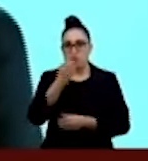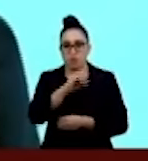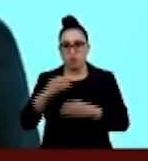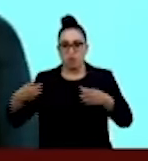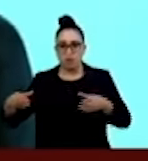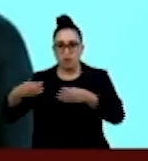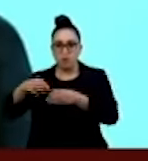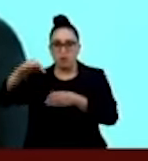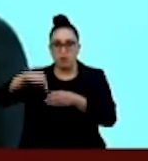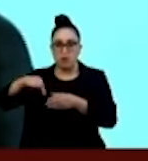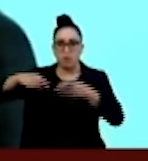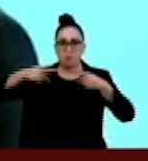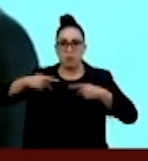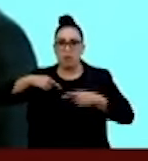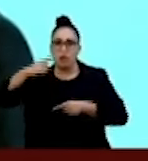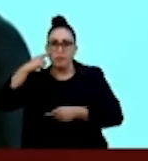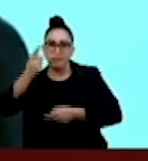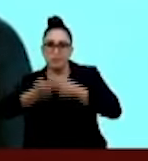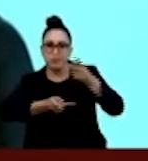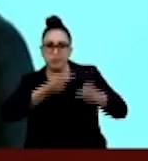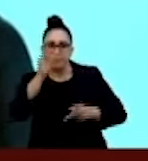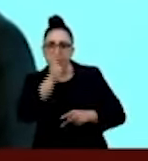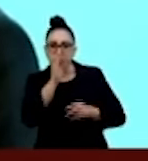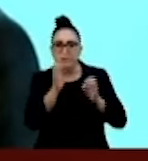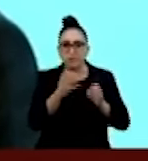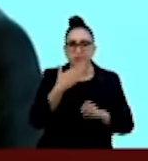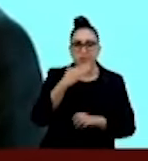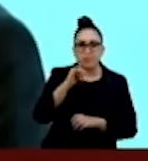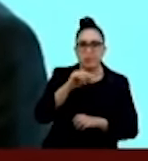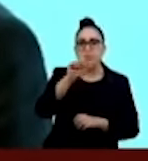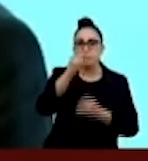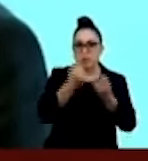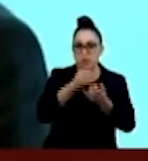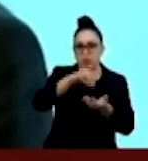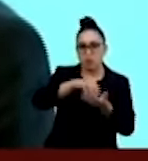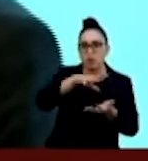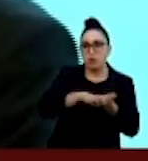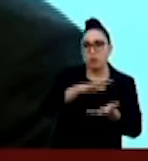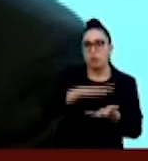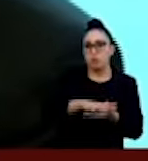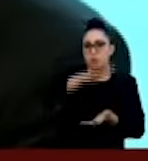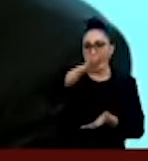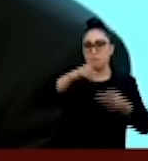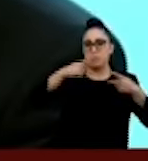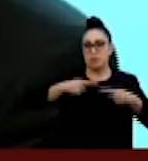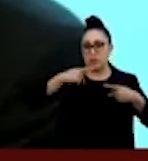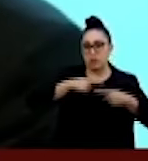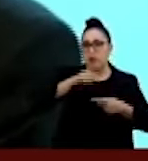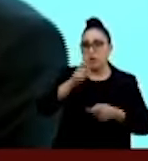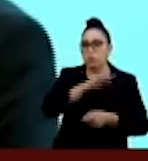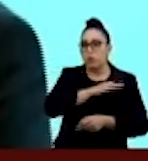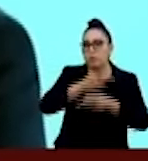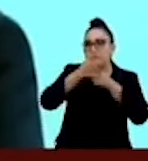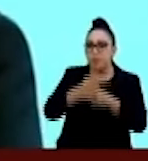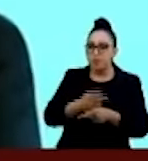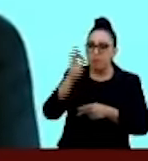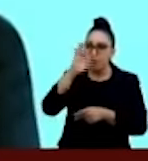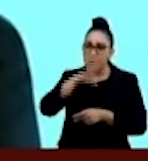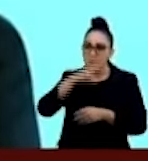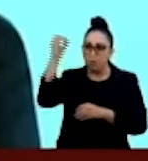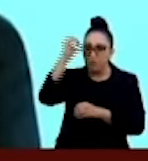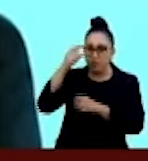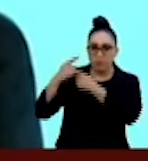cuestione y también se requiere una mayoría que tolere la crítica y